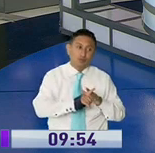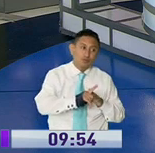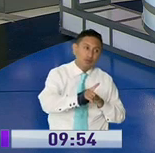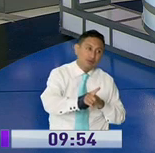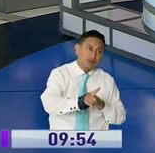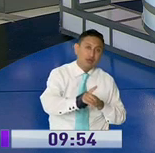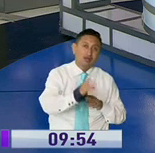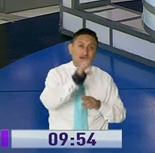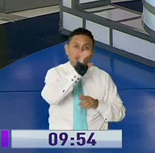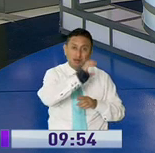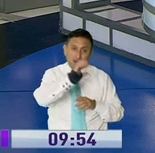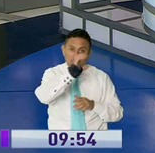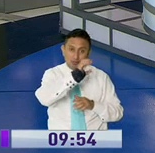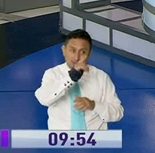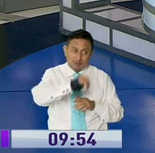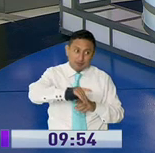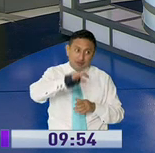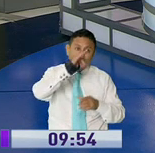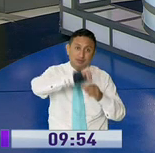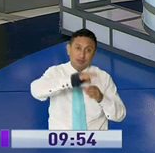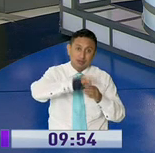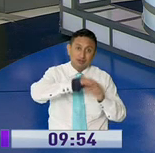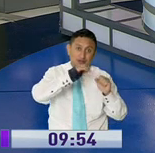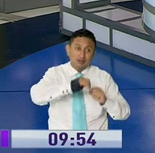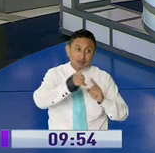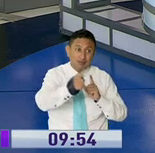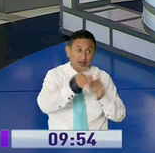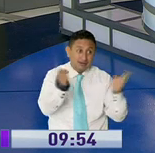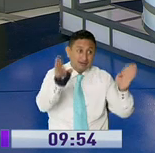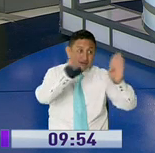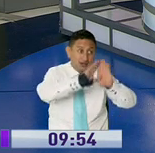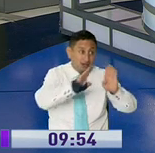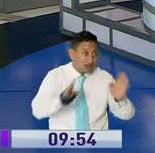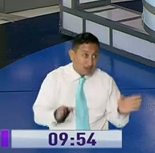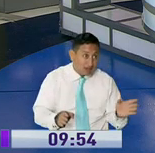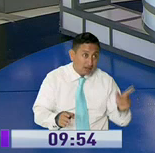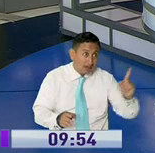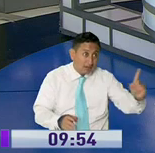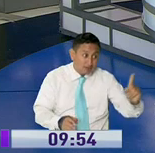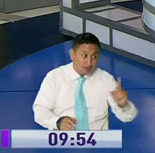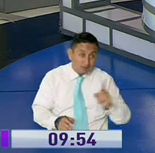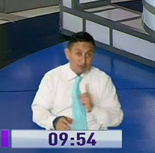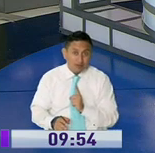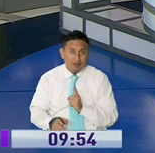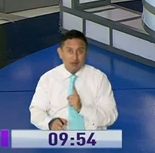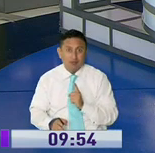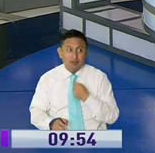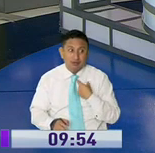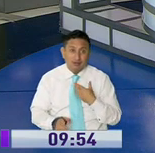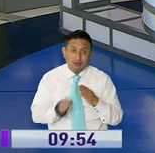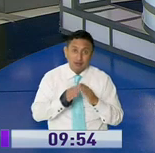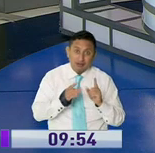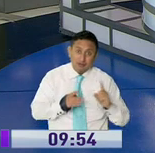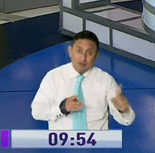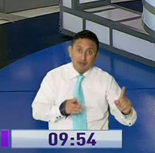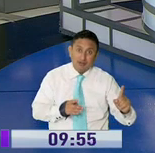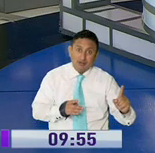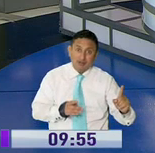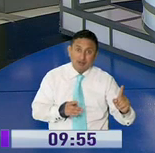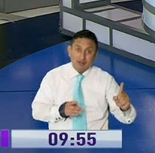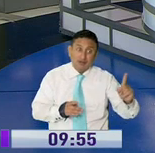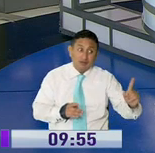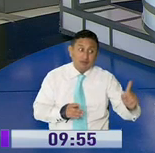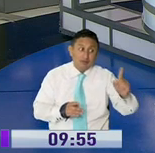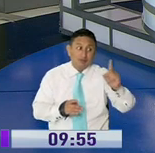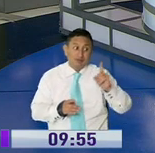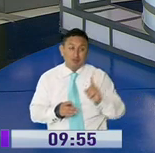vaya al lugar donde se saca la papeleta y se tope encima con que no le van a atender, esté cerrado y ya salió de su casa. Y no va a